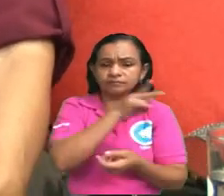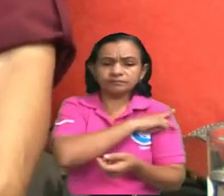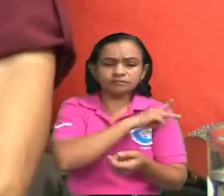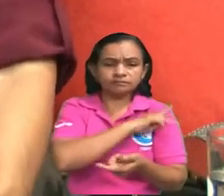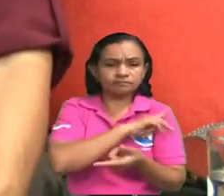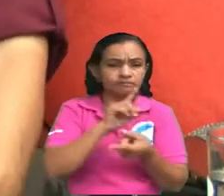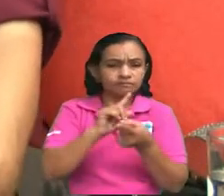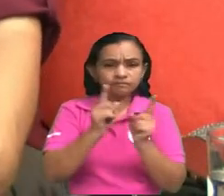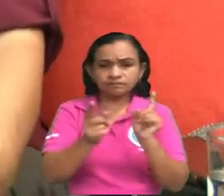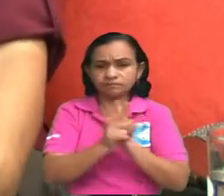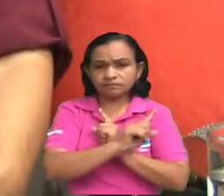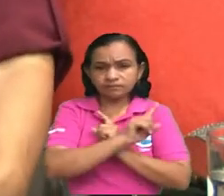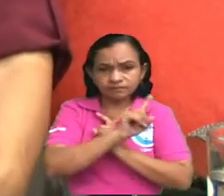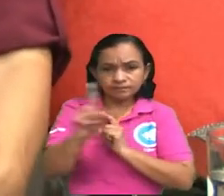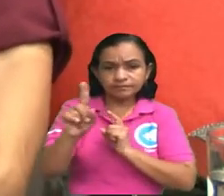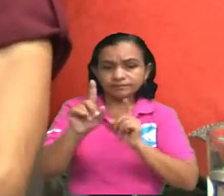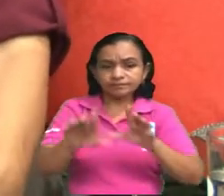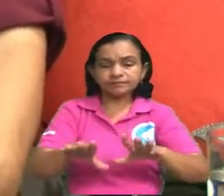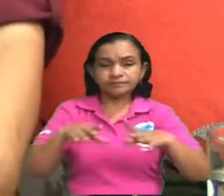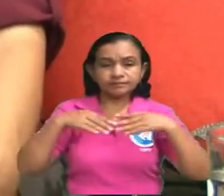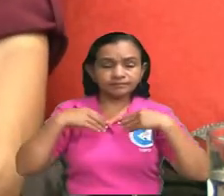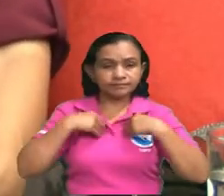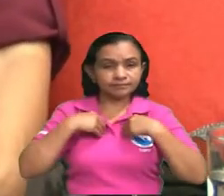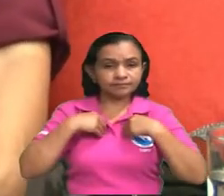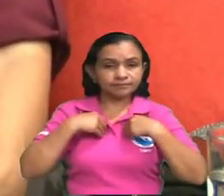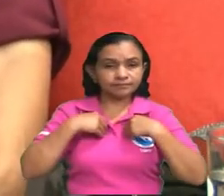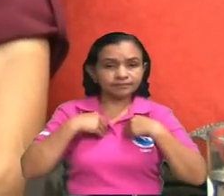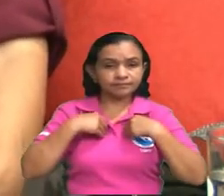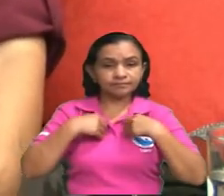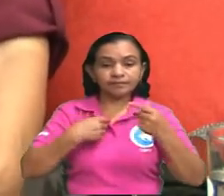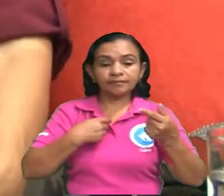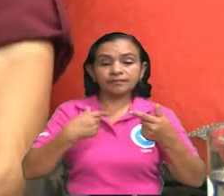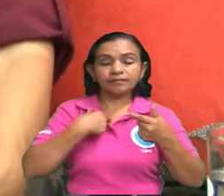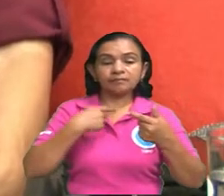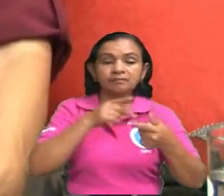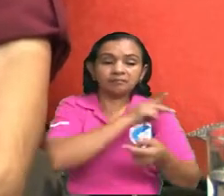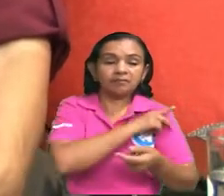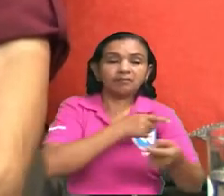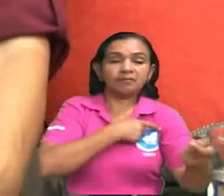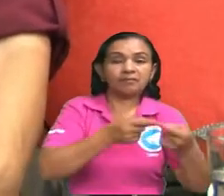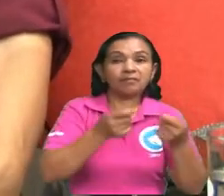policía, cualquier proceso de venderse,